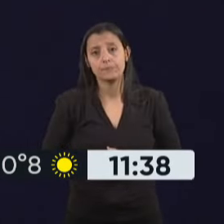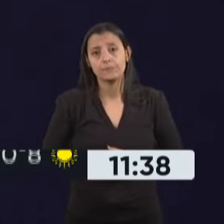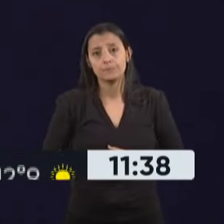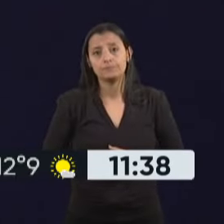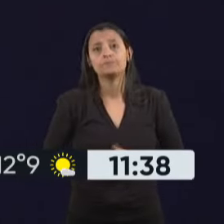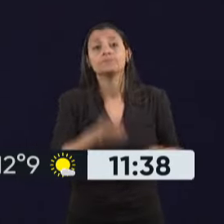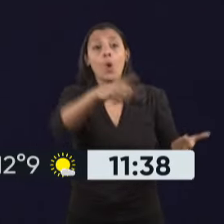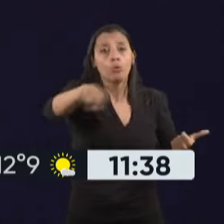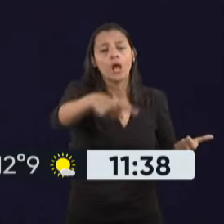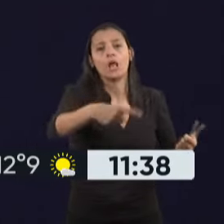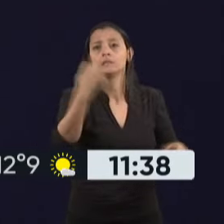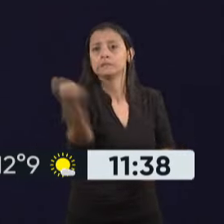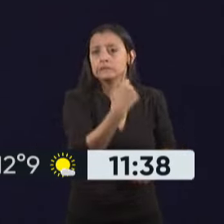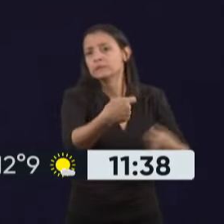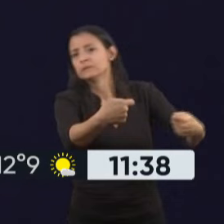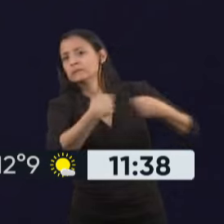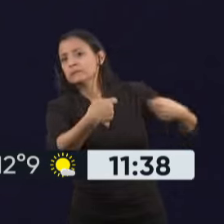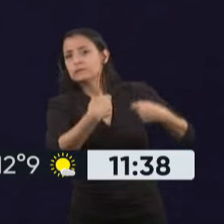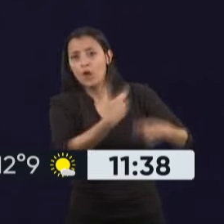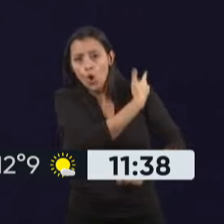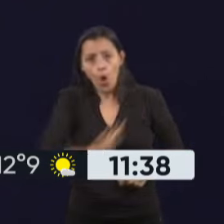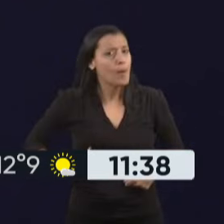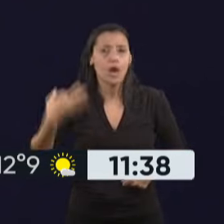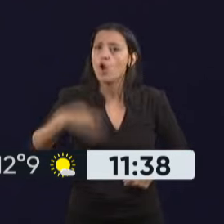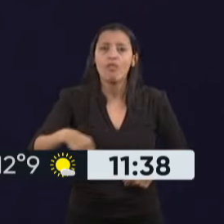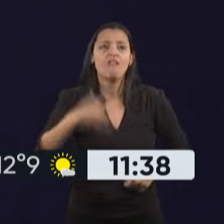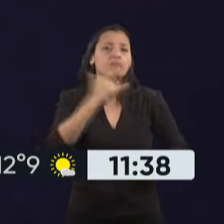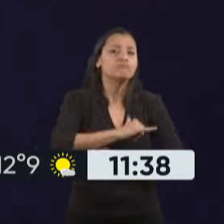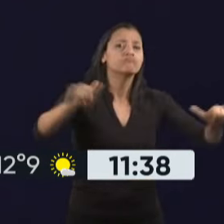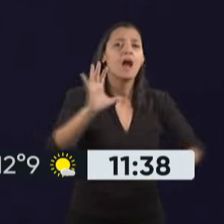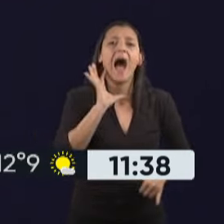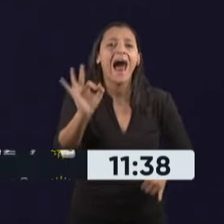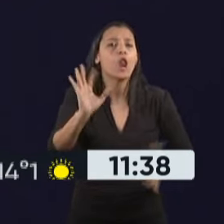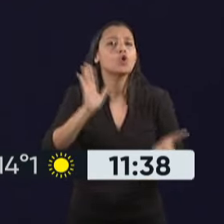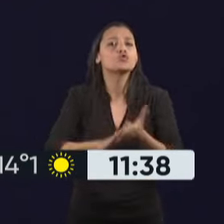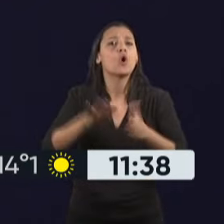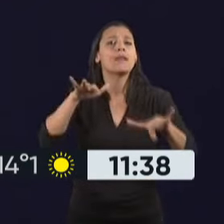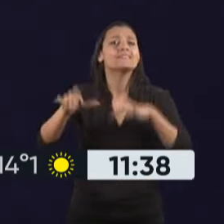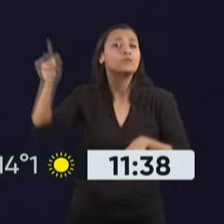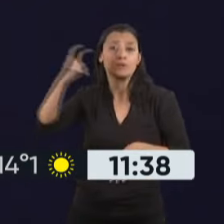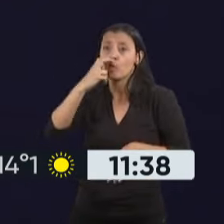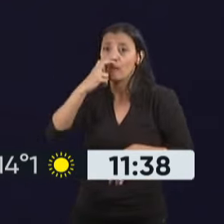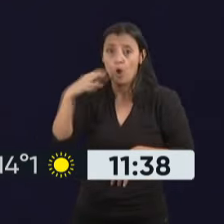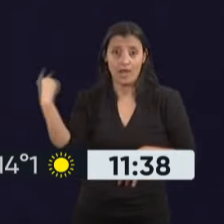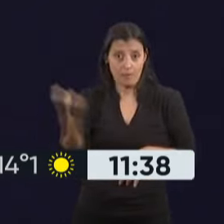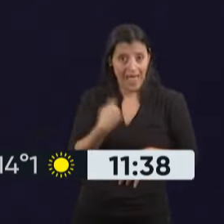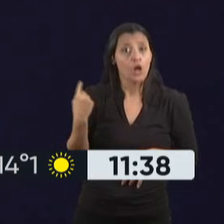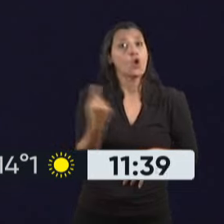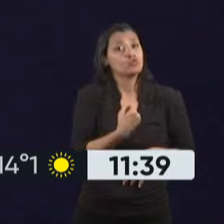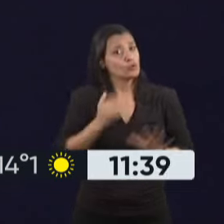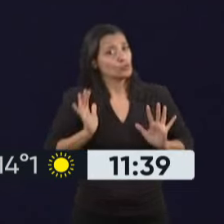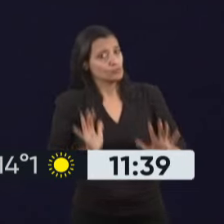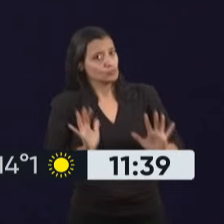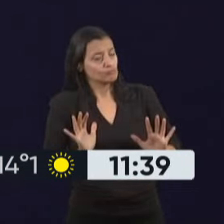nos pedían rápidamente una reacción del gobierno en virtud de lo que estaba aconteciendo en Bolivia.